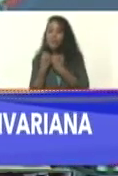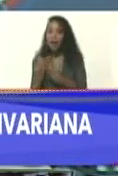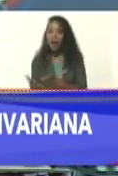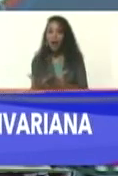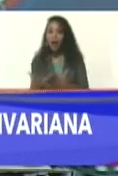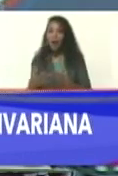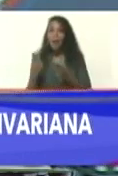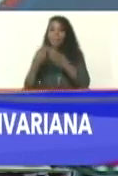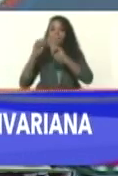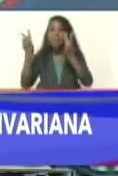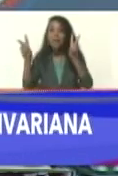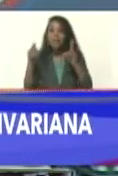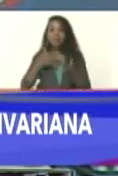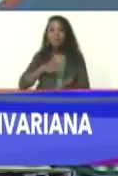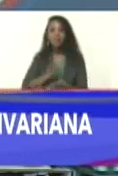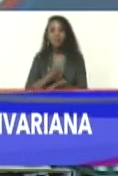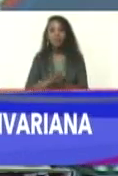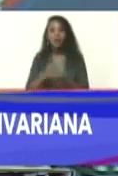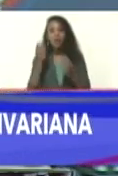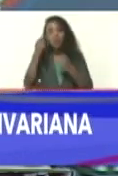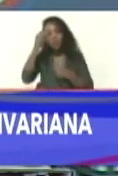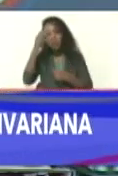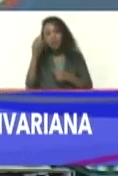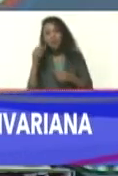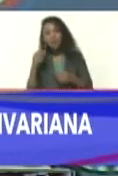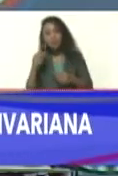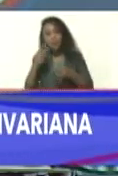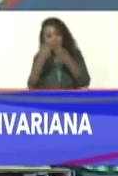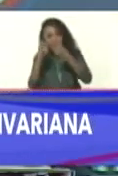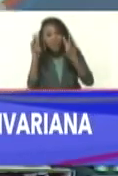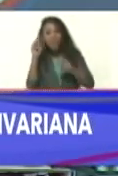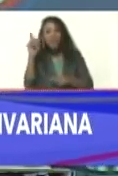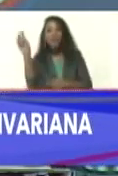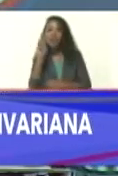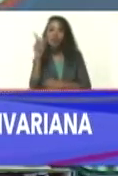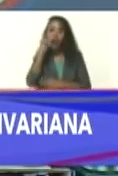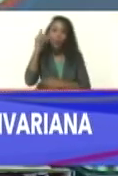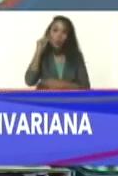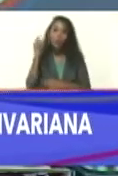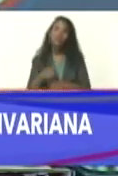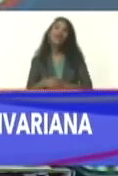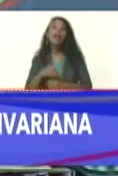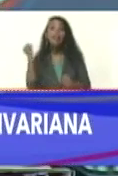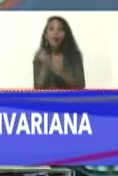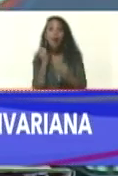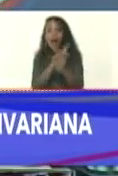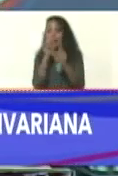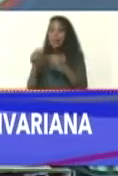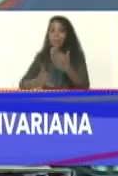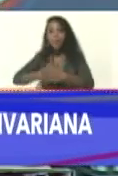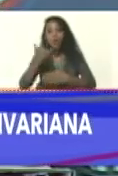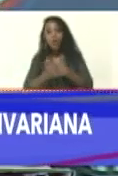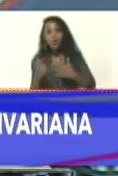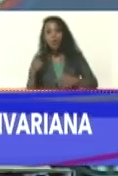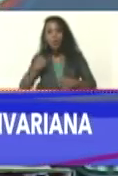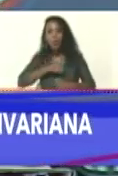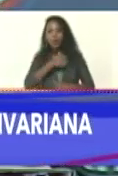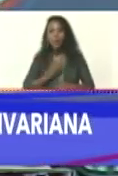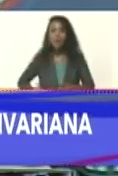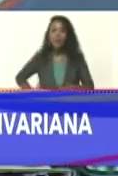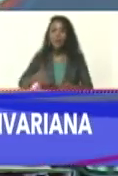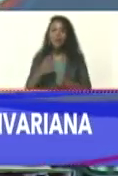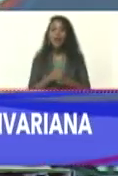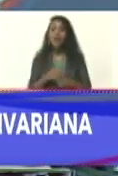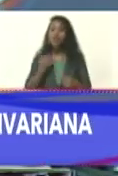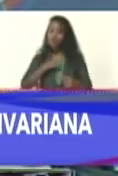la tranquilidad y el sosiego de los venezolanos y venezolanas. Hemos trabajado en ese proyecto todo este año, mi comandante, y estamos